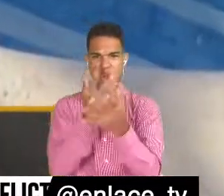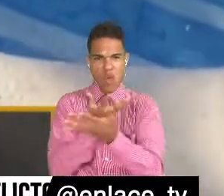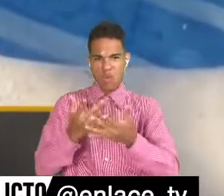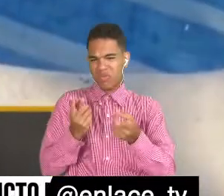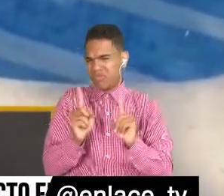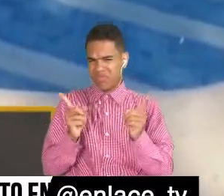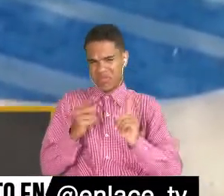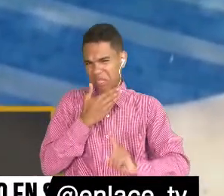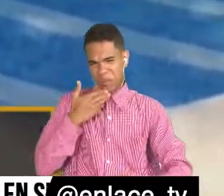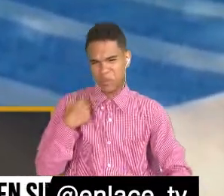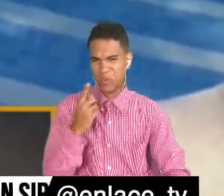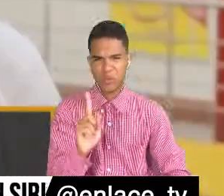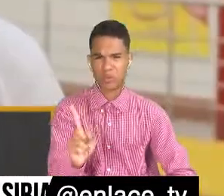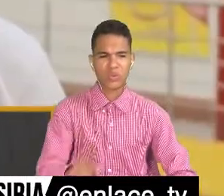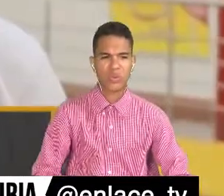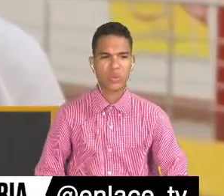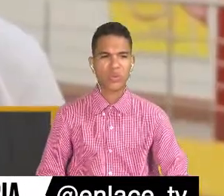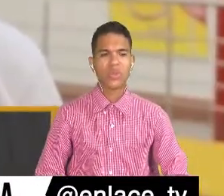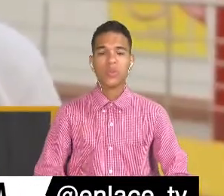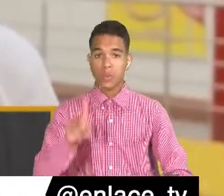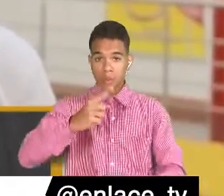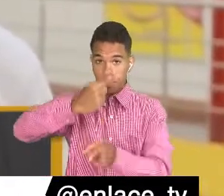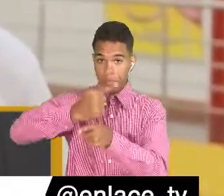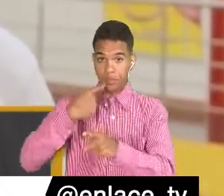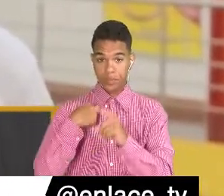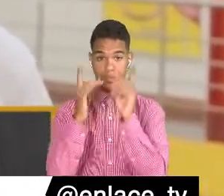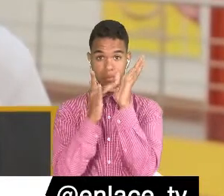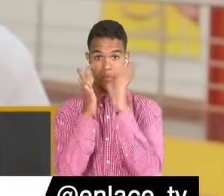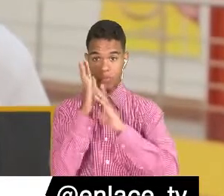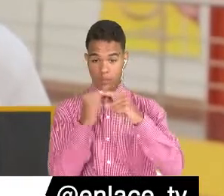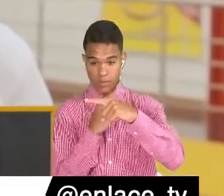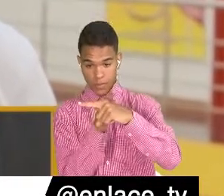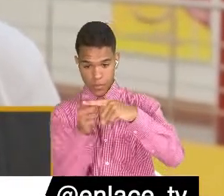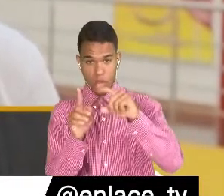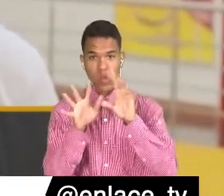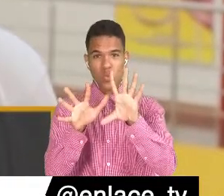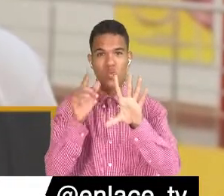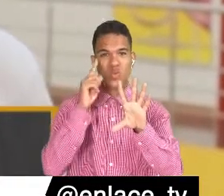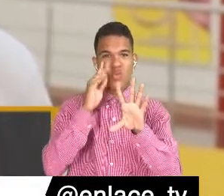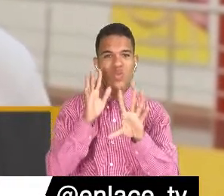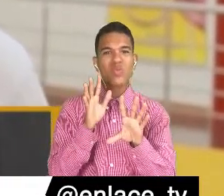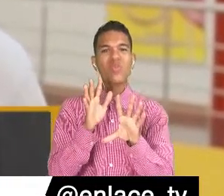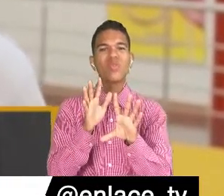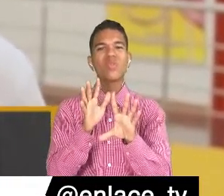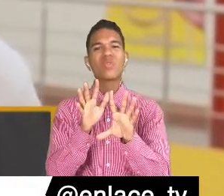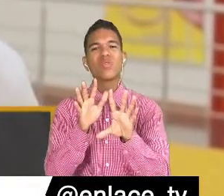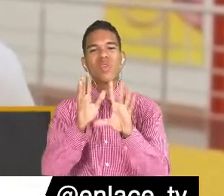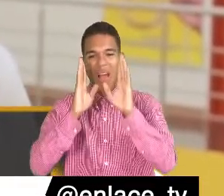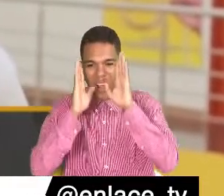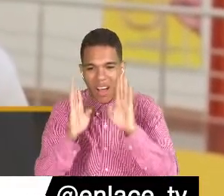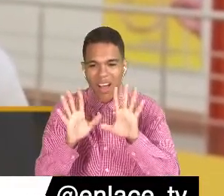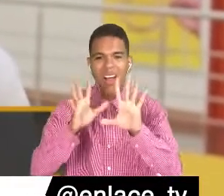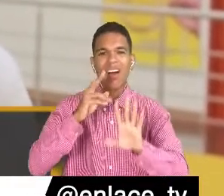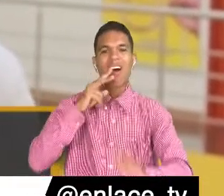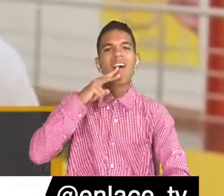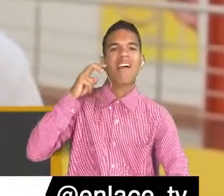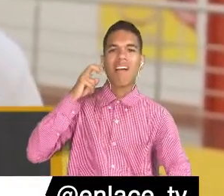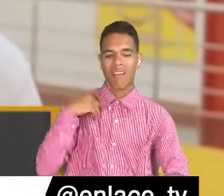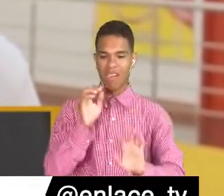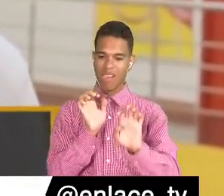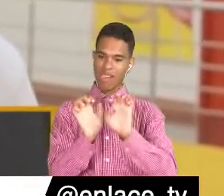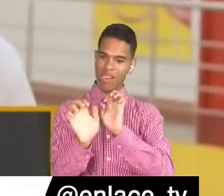Bueno, precisamente durante la Semana Santa, en la época en que se hace pues el ayuno de carne, la gente acostumbra a